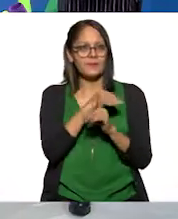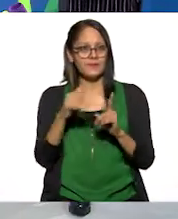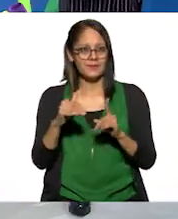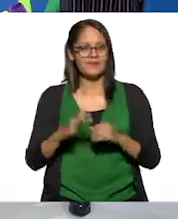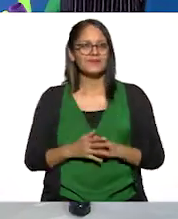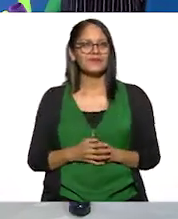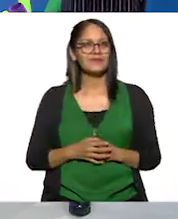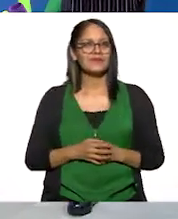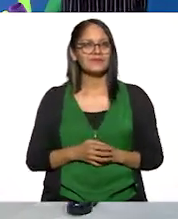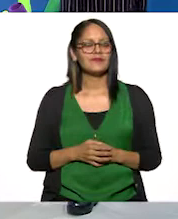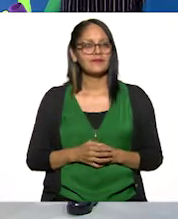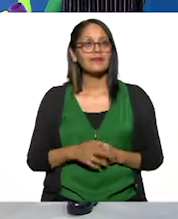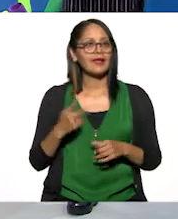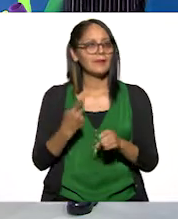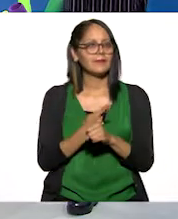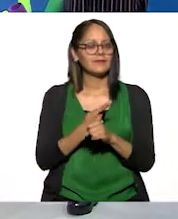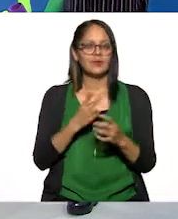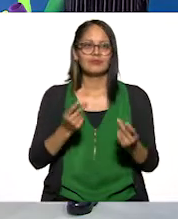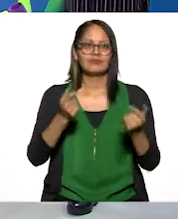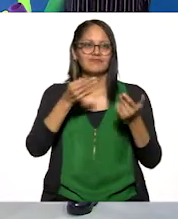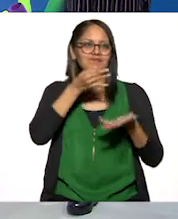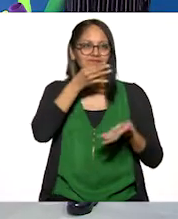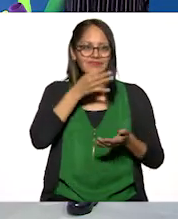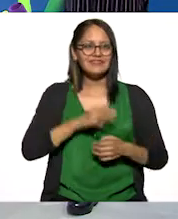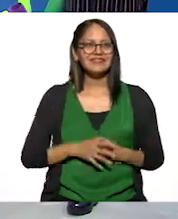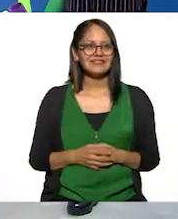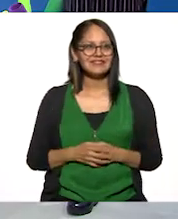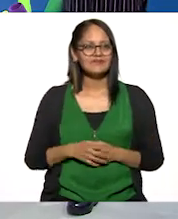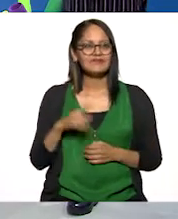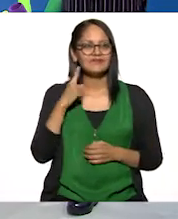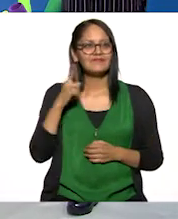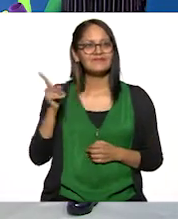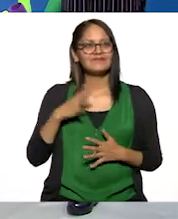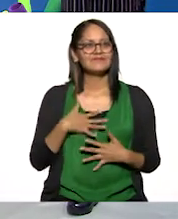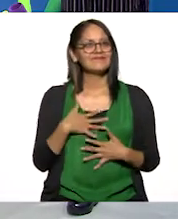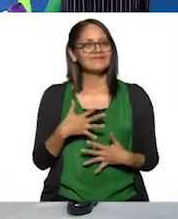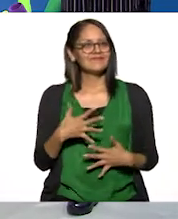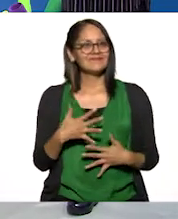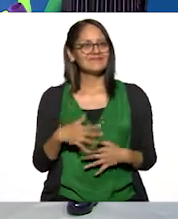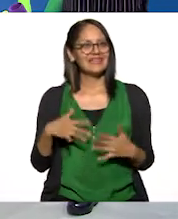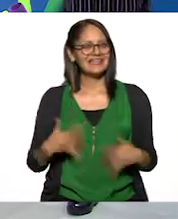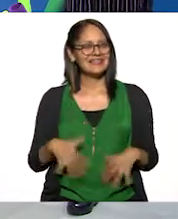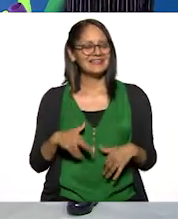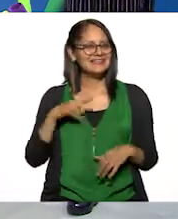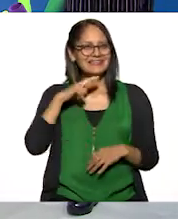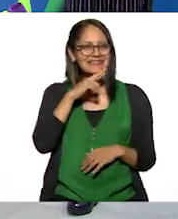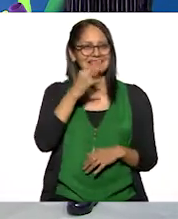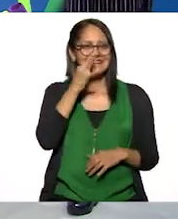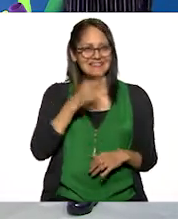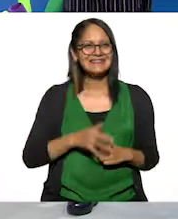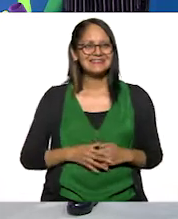12 horas y media, que se te pasan como un suspiro, ¿sí o no, Alejandra? A ver, muy rapidito,